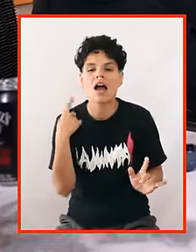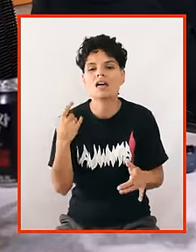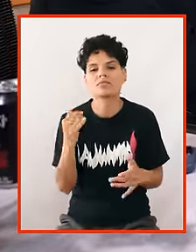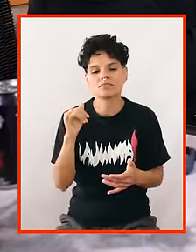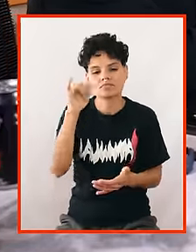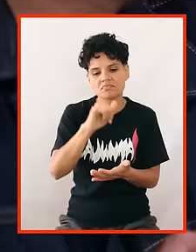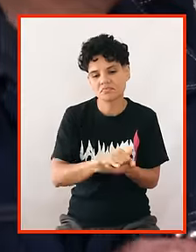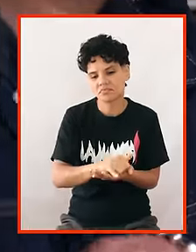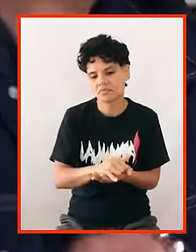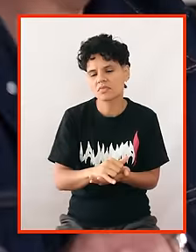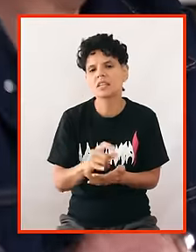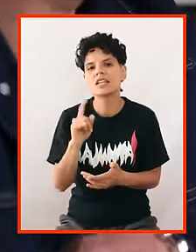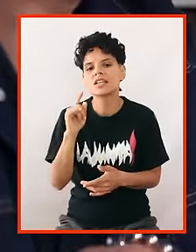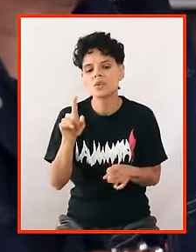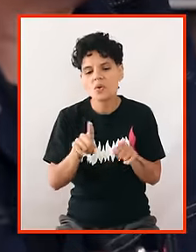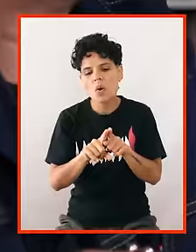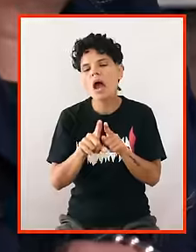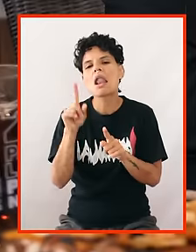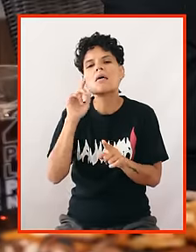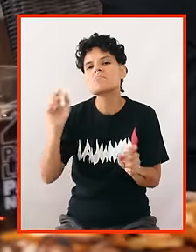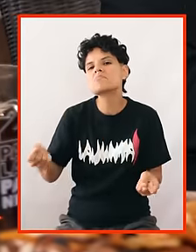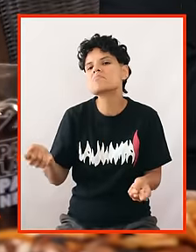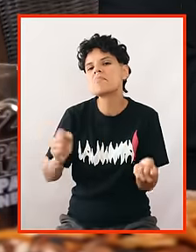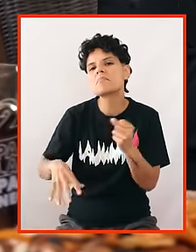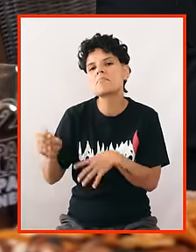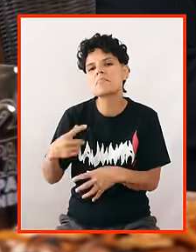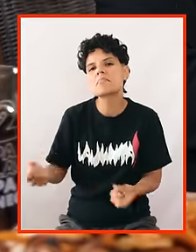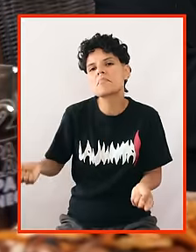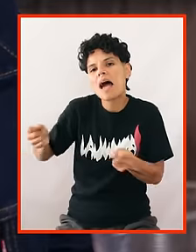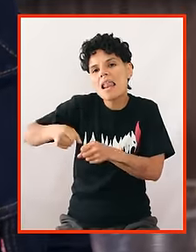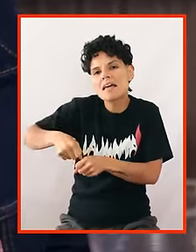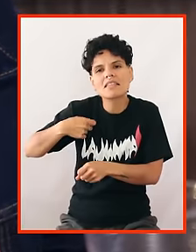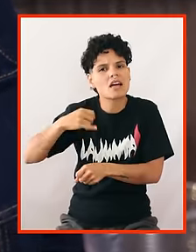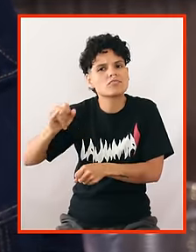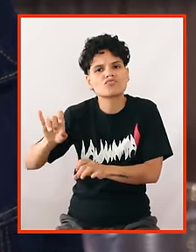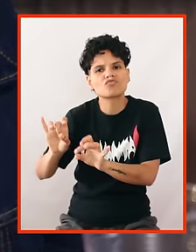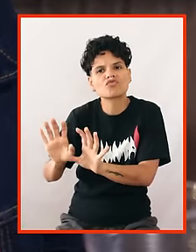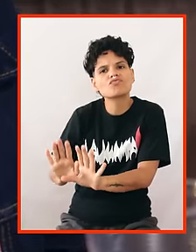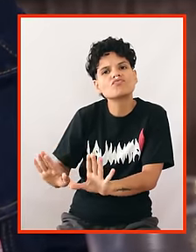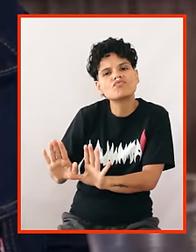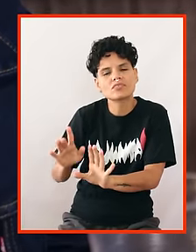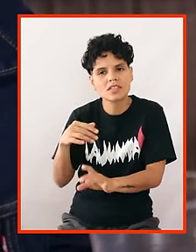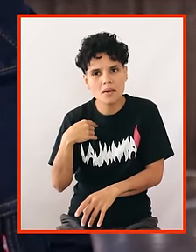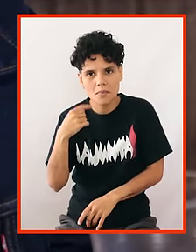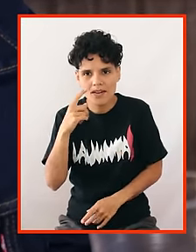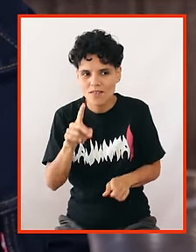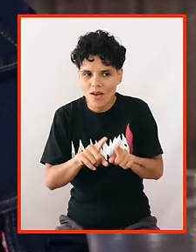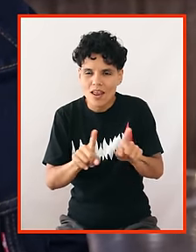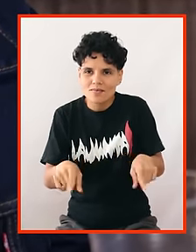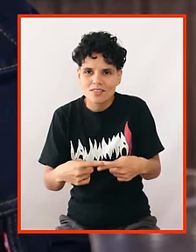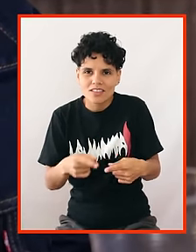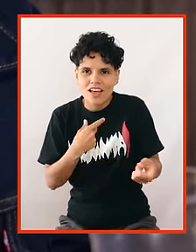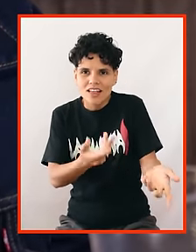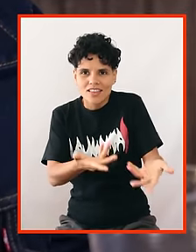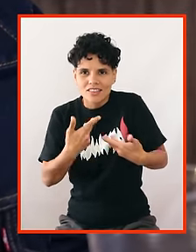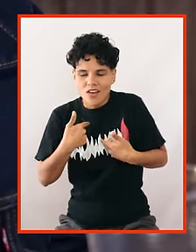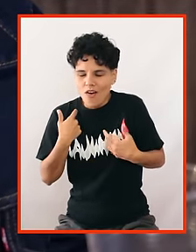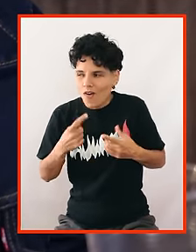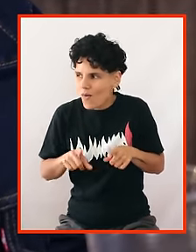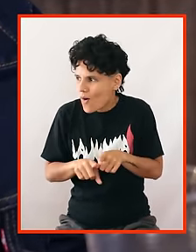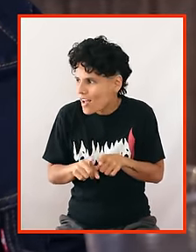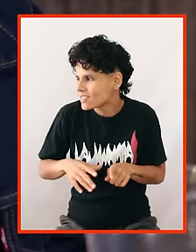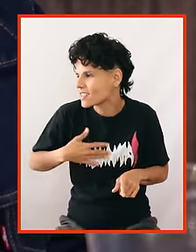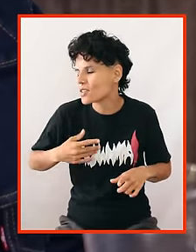como quedando. Yo hasta hace poco tenía las maletas ahí como siempre armadas. Pero una de las cosas como que te regala la música y yo creo que una de las cosas que nos sentimos